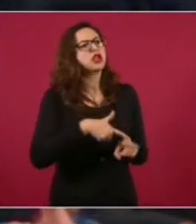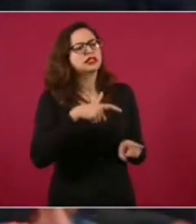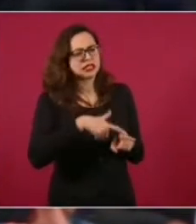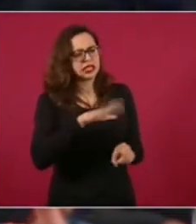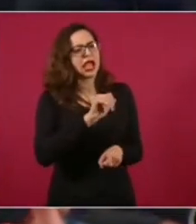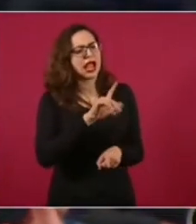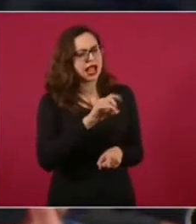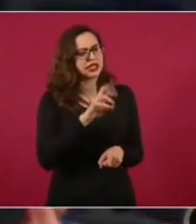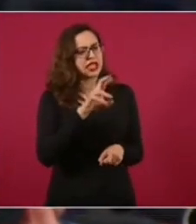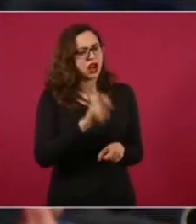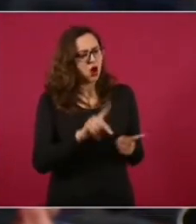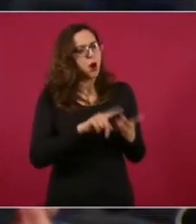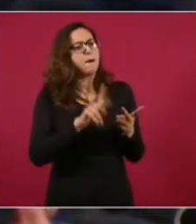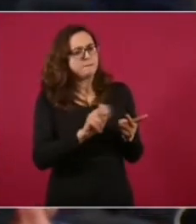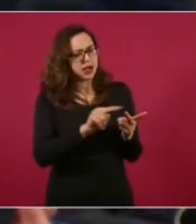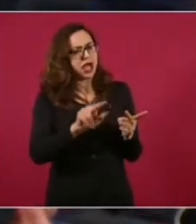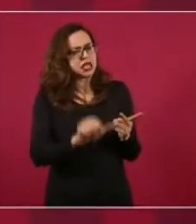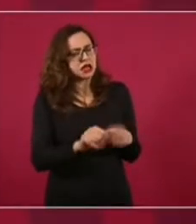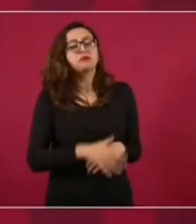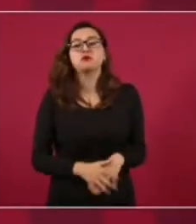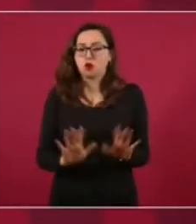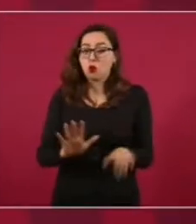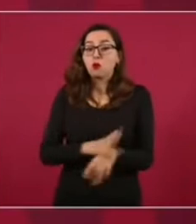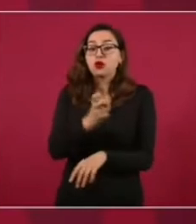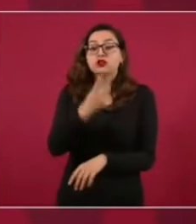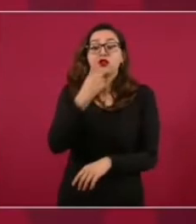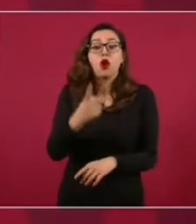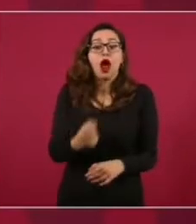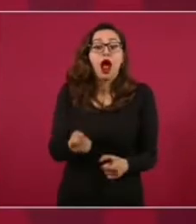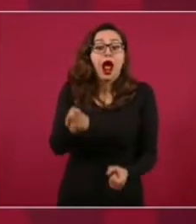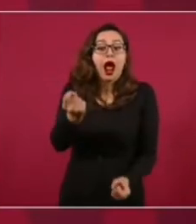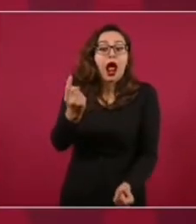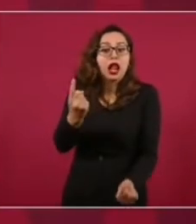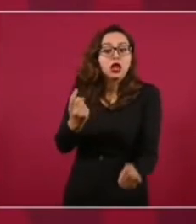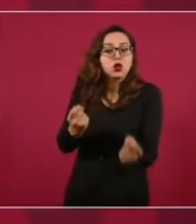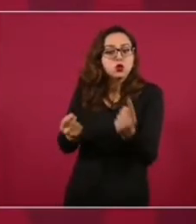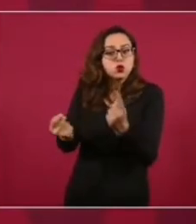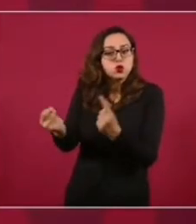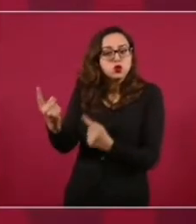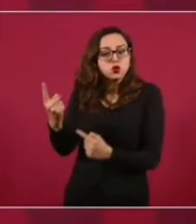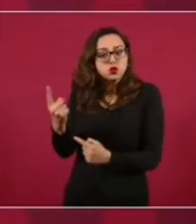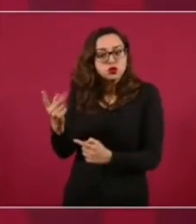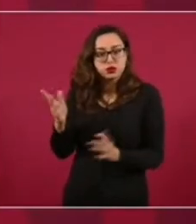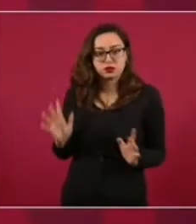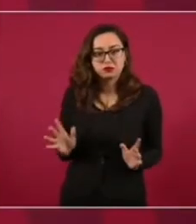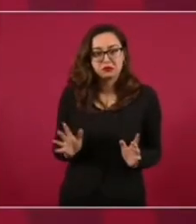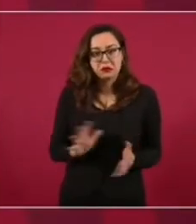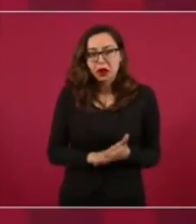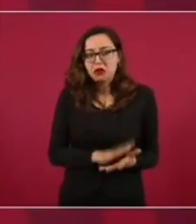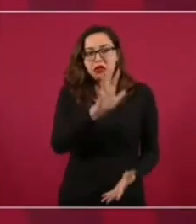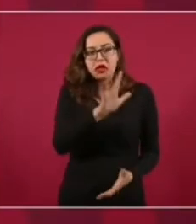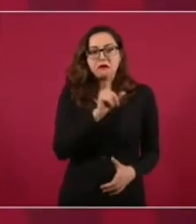Peña Nieto, como muchos otros periodistas. Sí, sí, sí, algunos. Muchos otros. Entonces, estamos haciendo